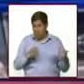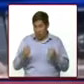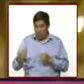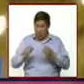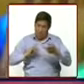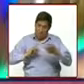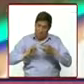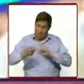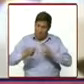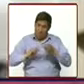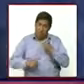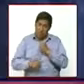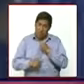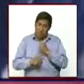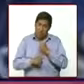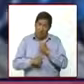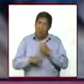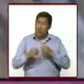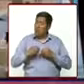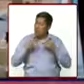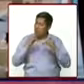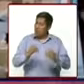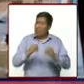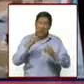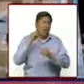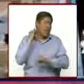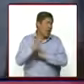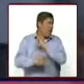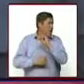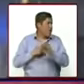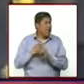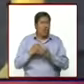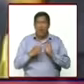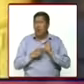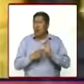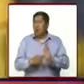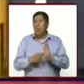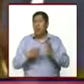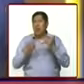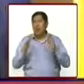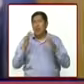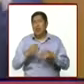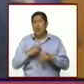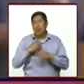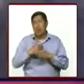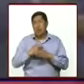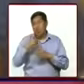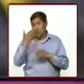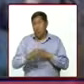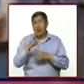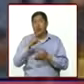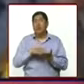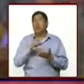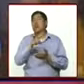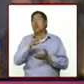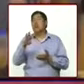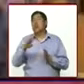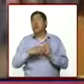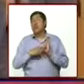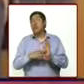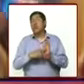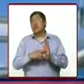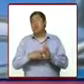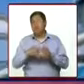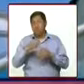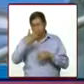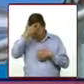Pasantes destacan una cartelera internacional. Este aniversario es muestra de CIESDE de la gestión 2024. Los indomables representados por